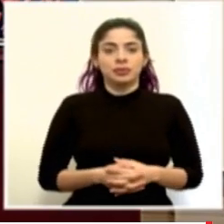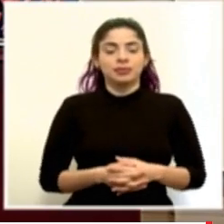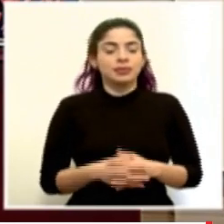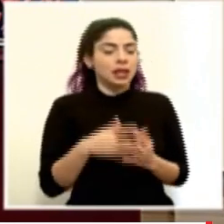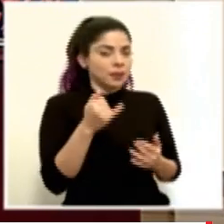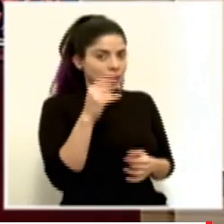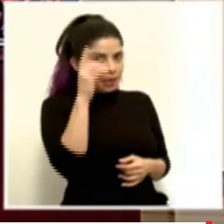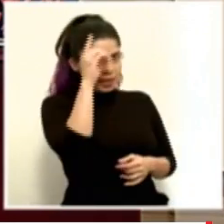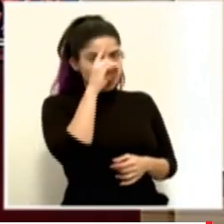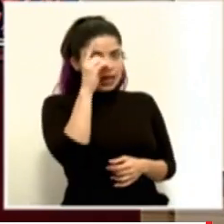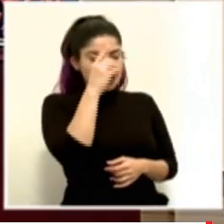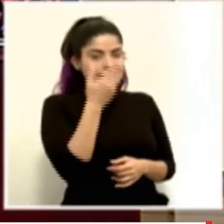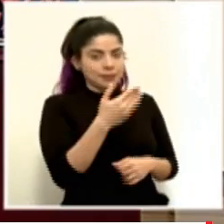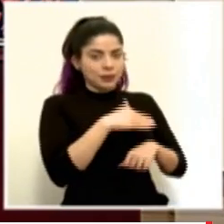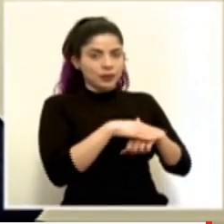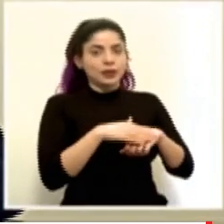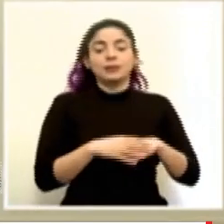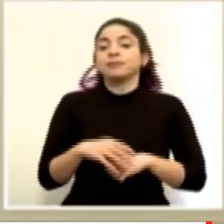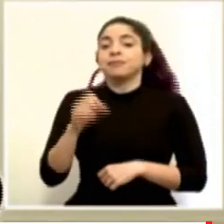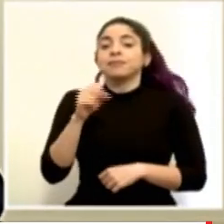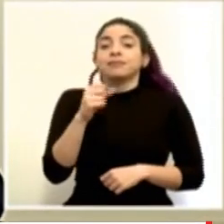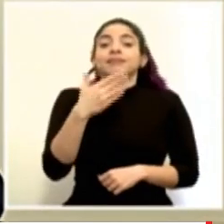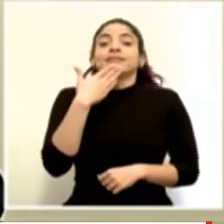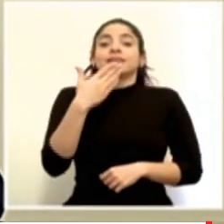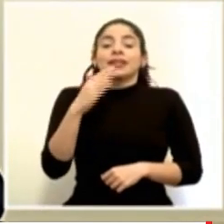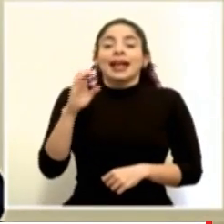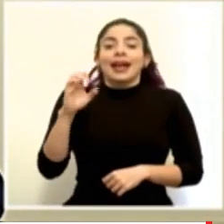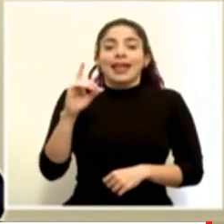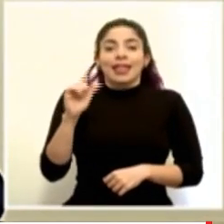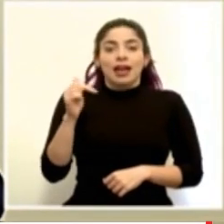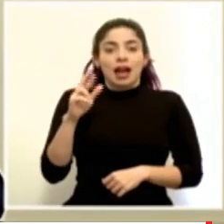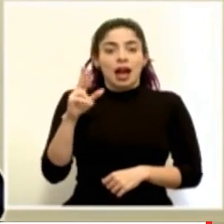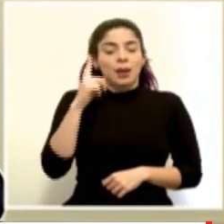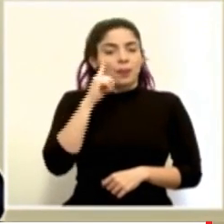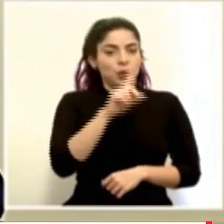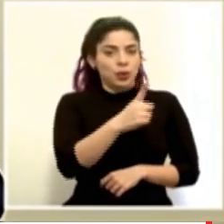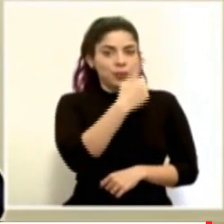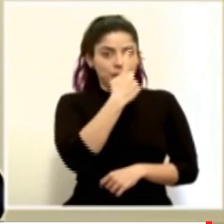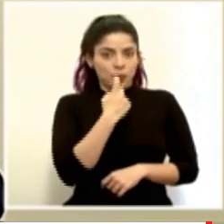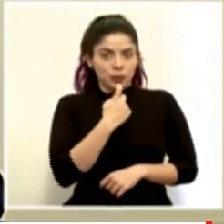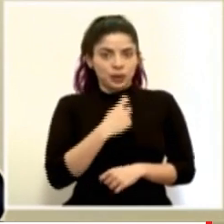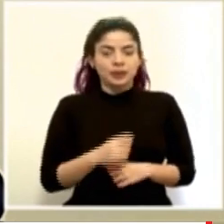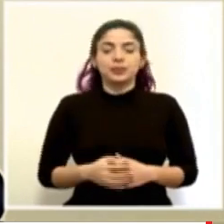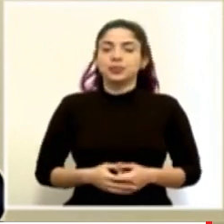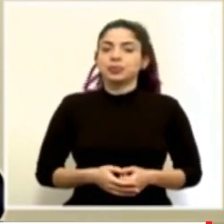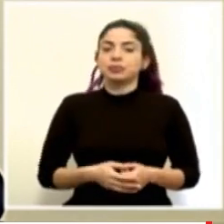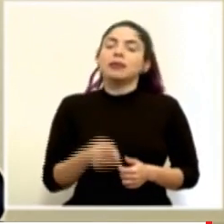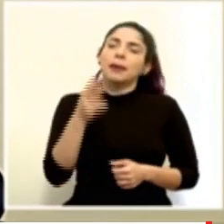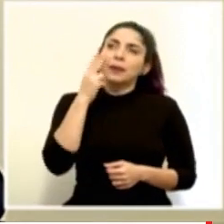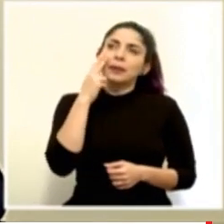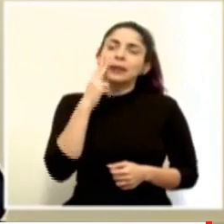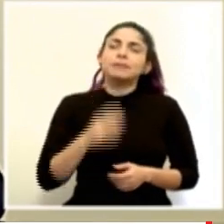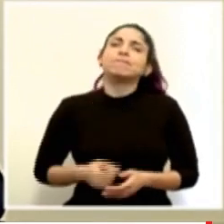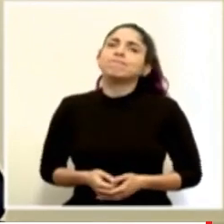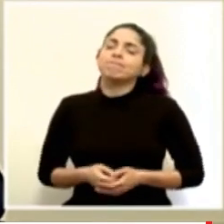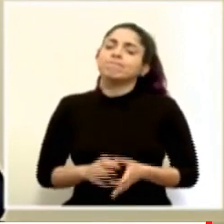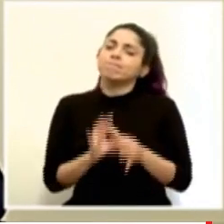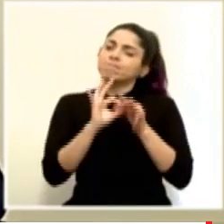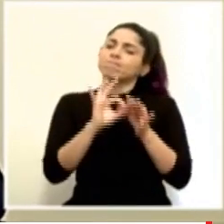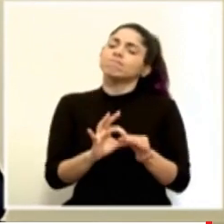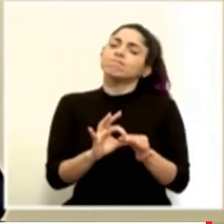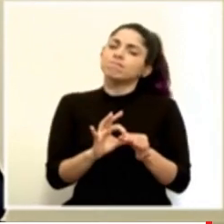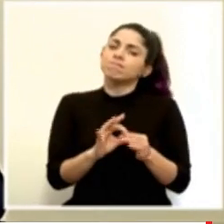Señor Daniel Salas, por favor. Sí, muchas gracias, don Edgar, por sus preguntas. Vamos a ver, con respecto a